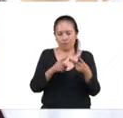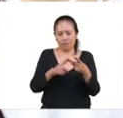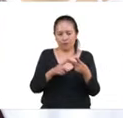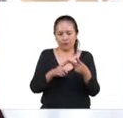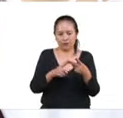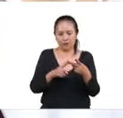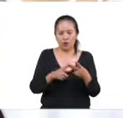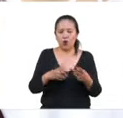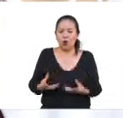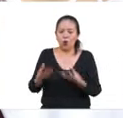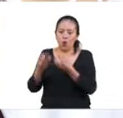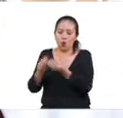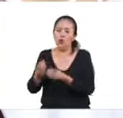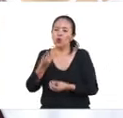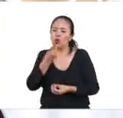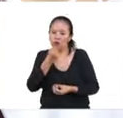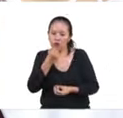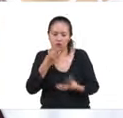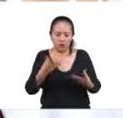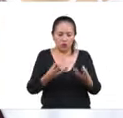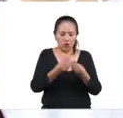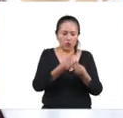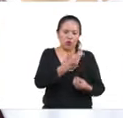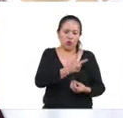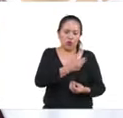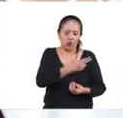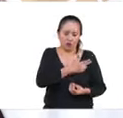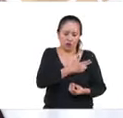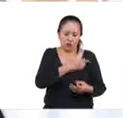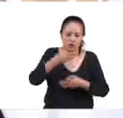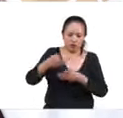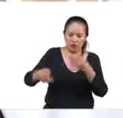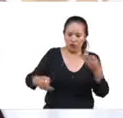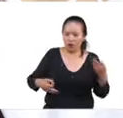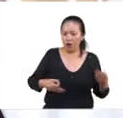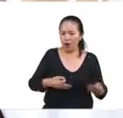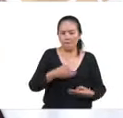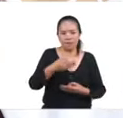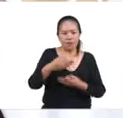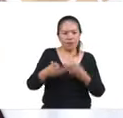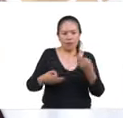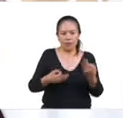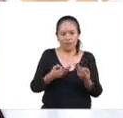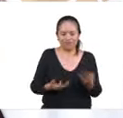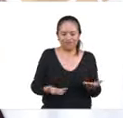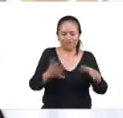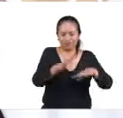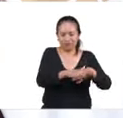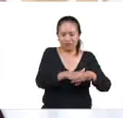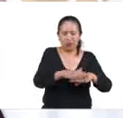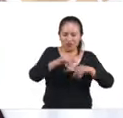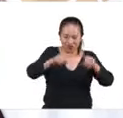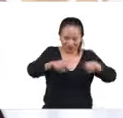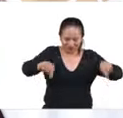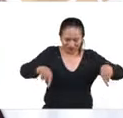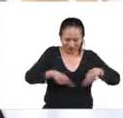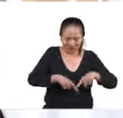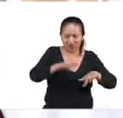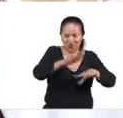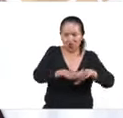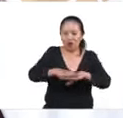la Guardia, con la policía, con el propio metro, para cerrar todos los registros que pudieran estar abiertos. Hoy nos